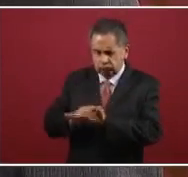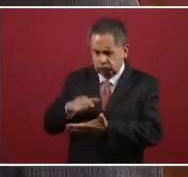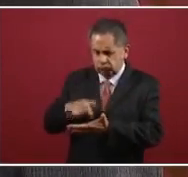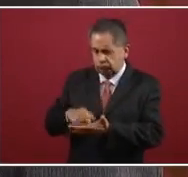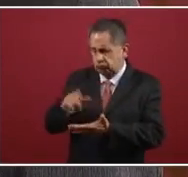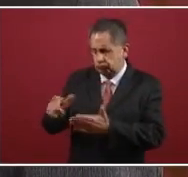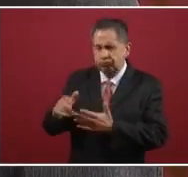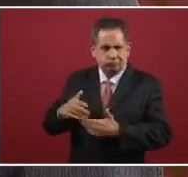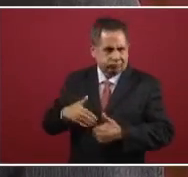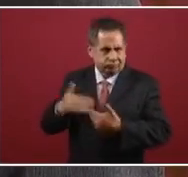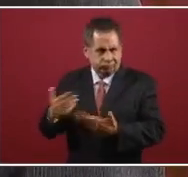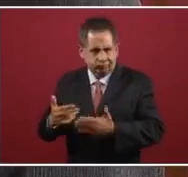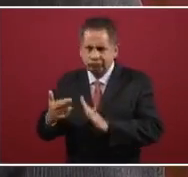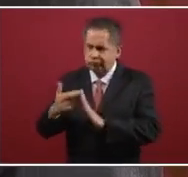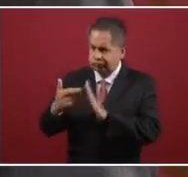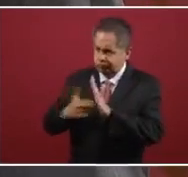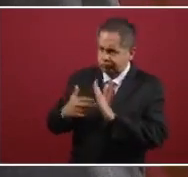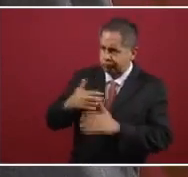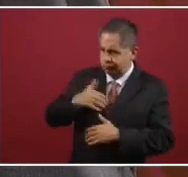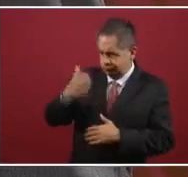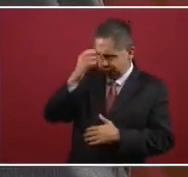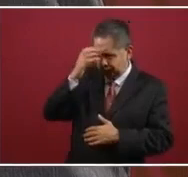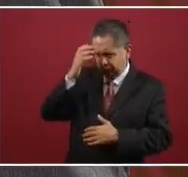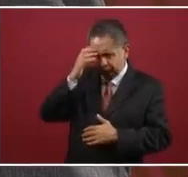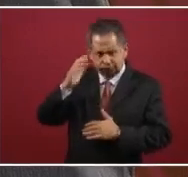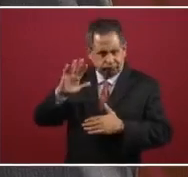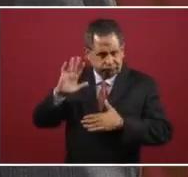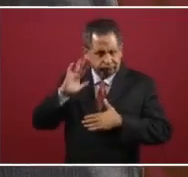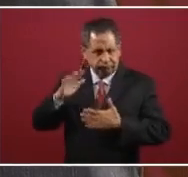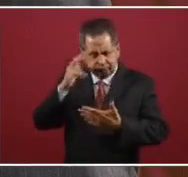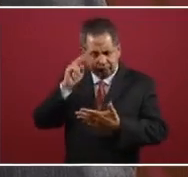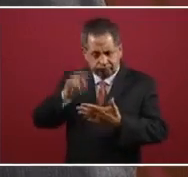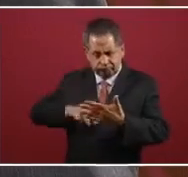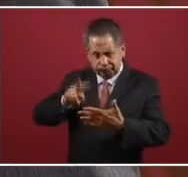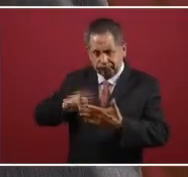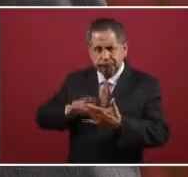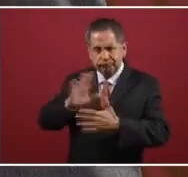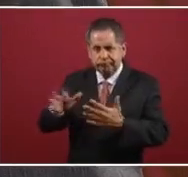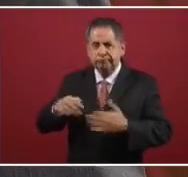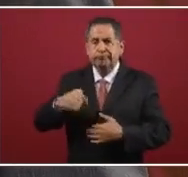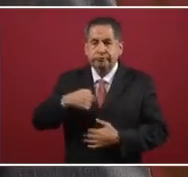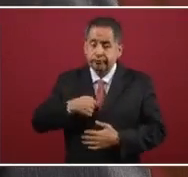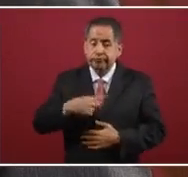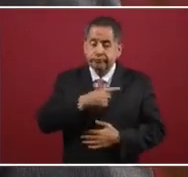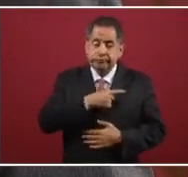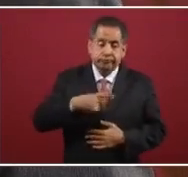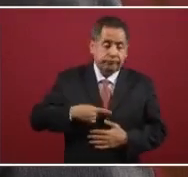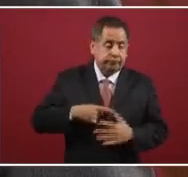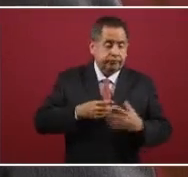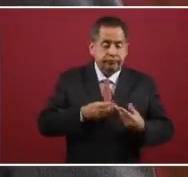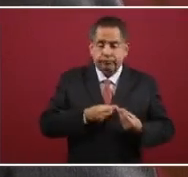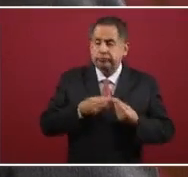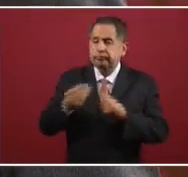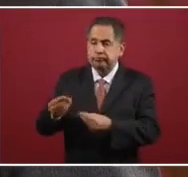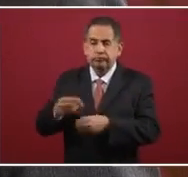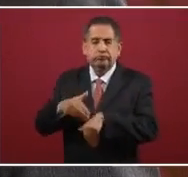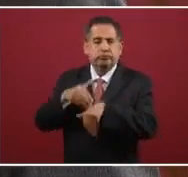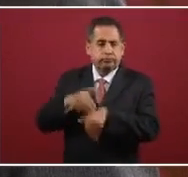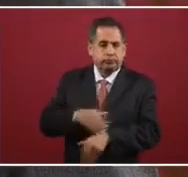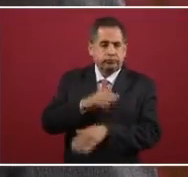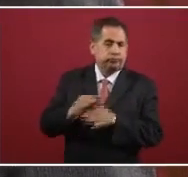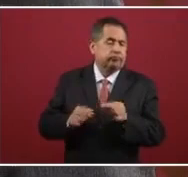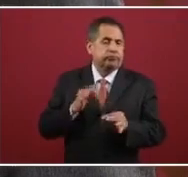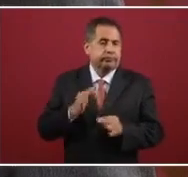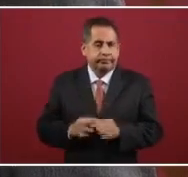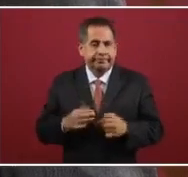los reglamentos, que conoce cómo tiene que actuar